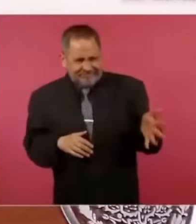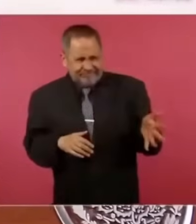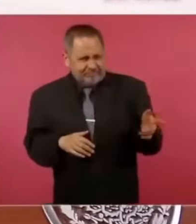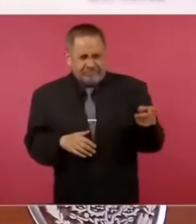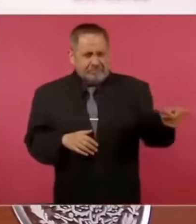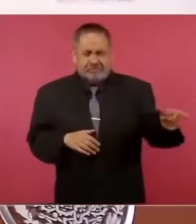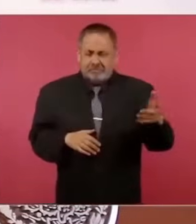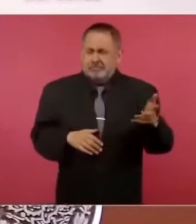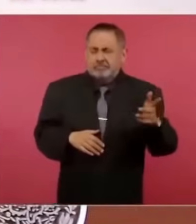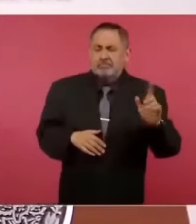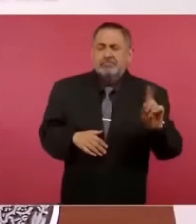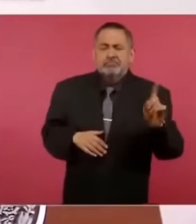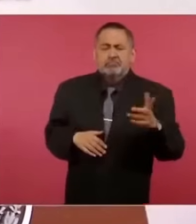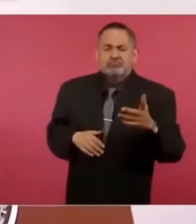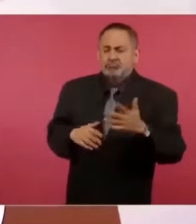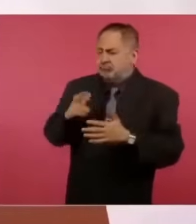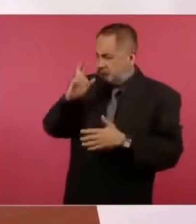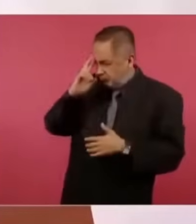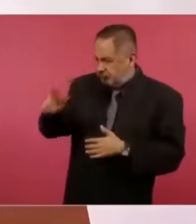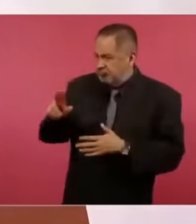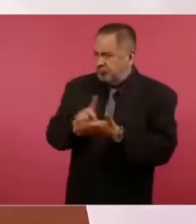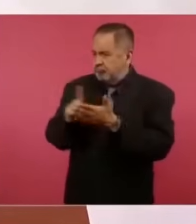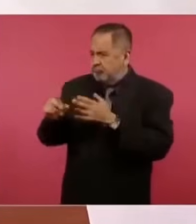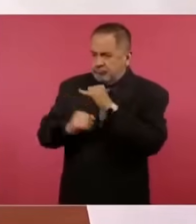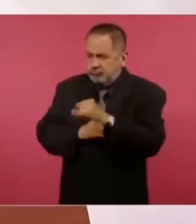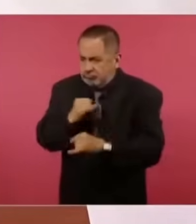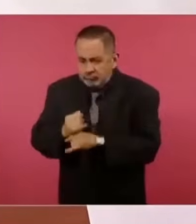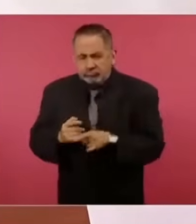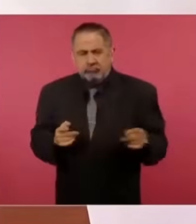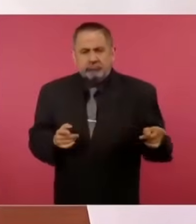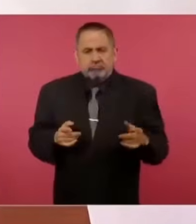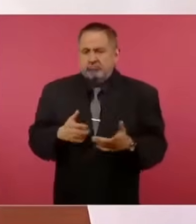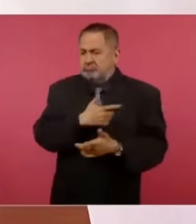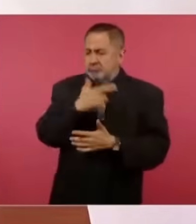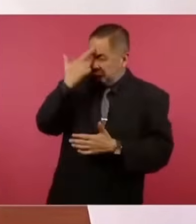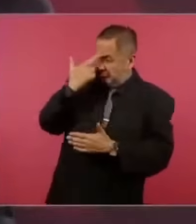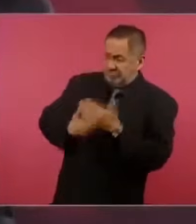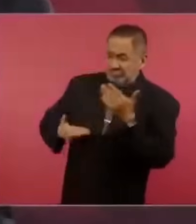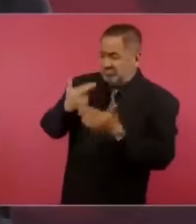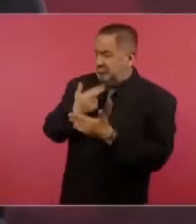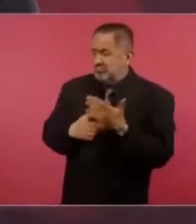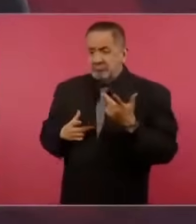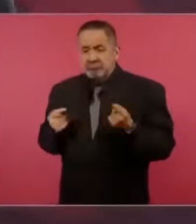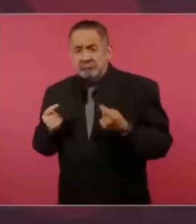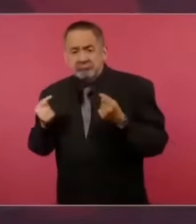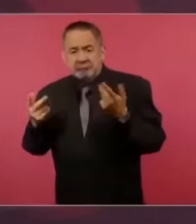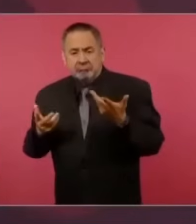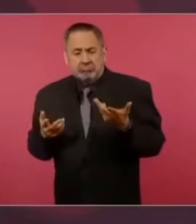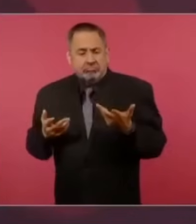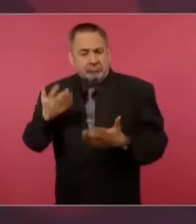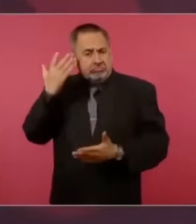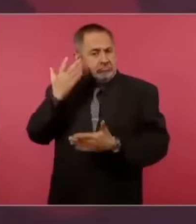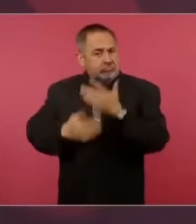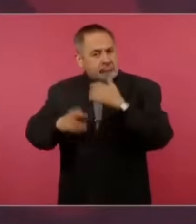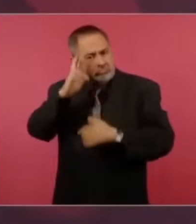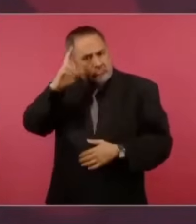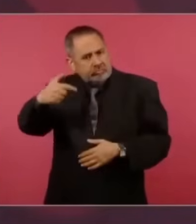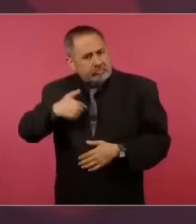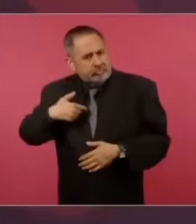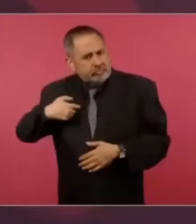desconocedor del derecho internacional, irrespetuoso, que violó nuestra